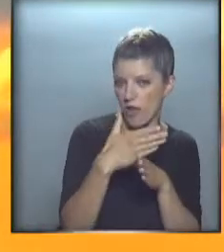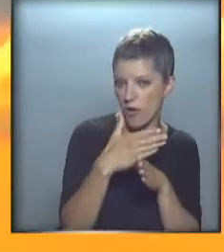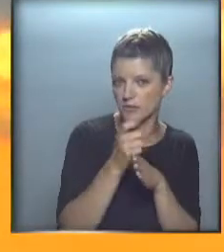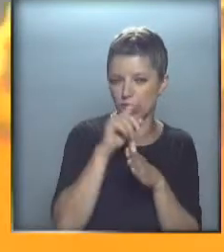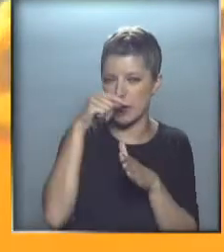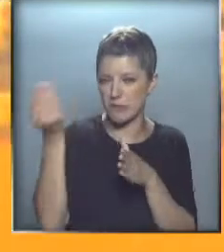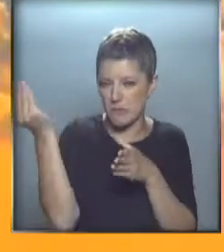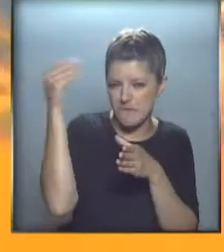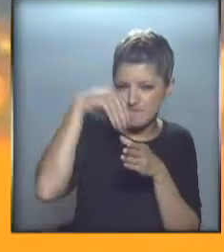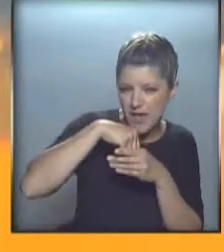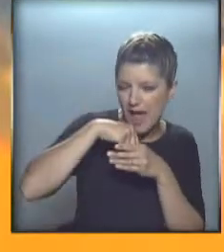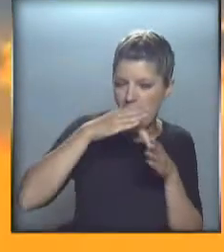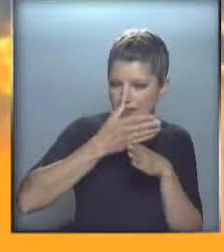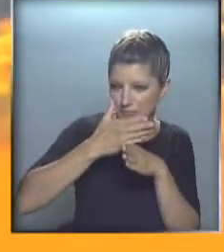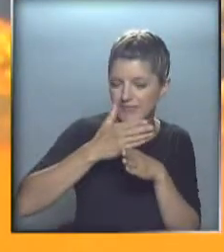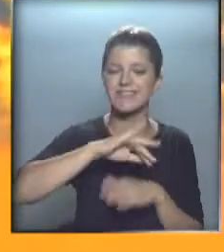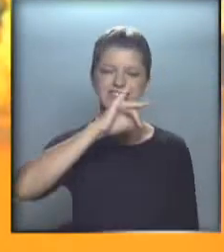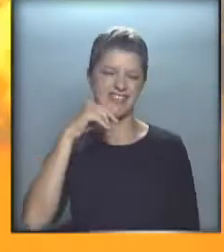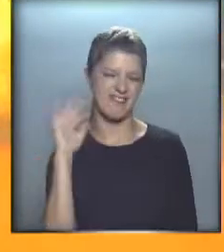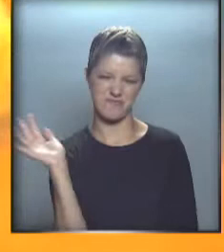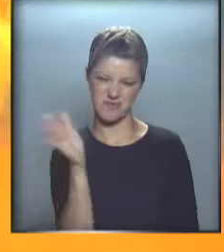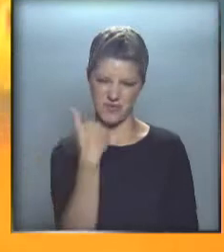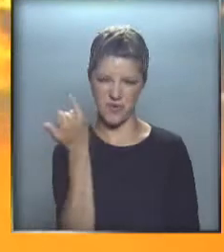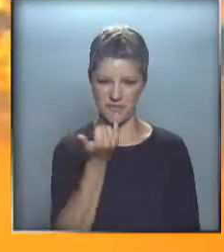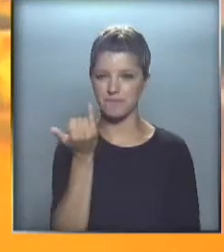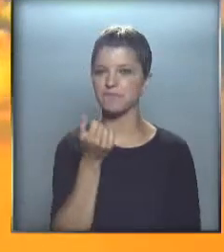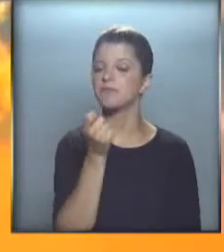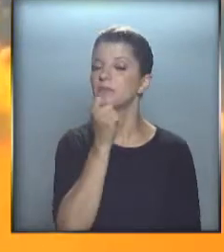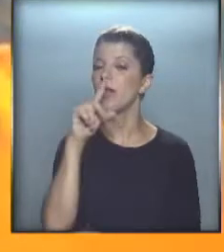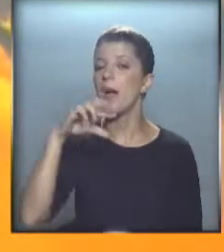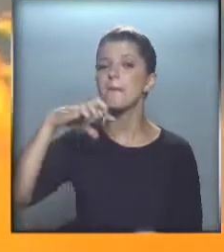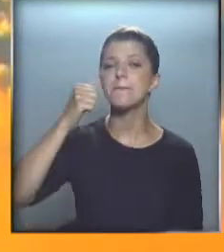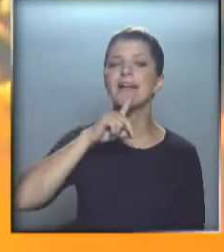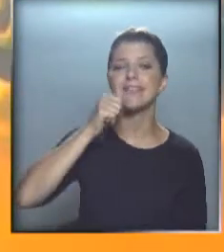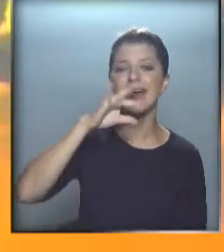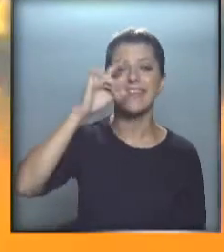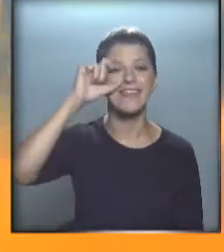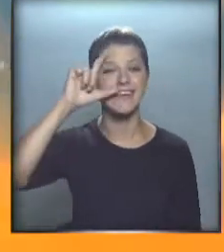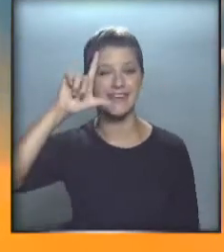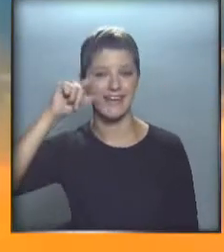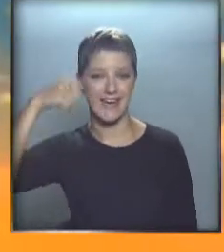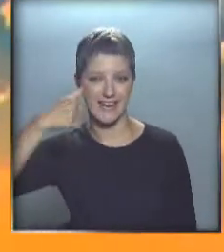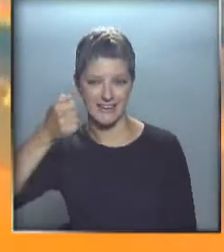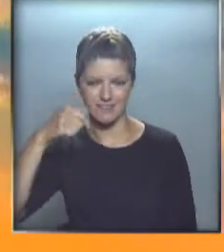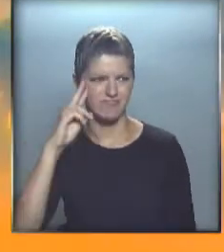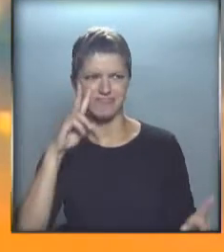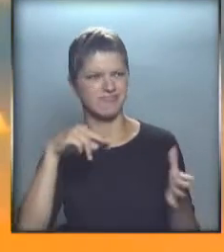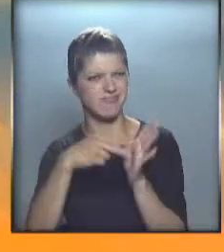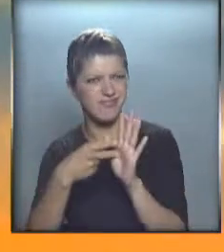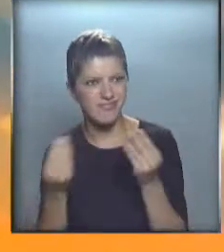estilo. Sí, claro. Hay de todo, hay de todo. ¿Hay pata de lana? ¿Hay pata de lana en la tira? Pata de lana. Ay, ah, se te cayó la